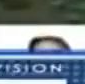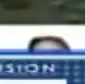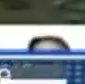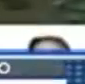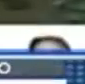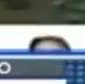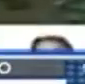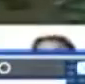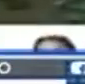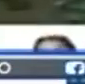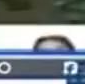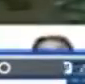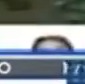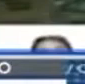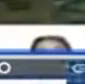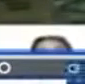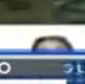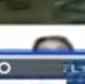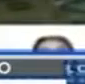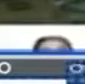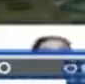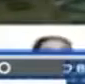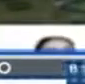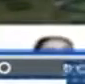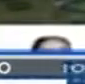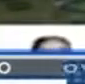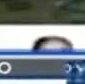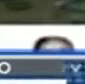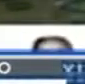es el acervo cultural, histórico,